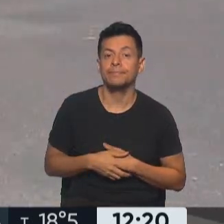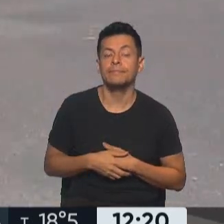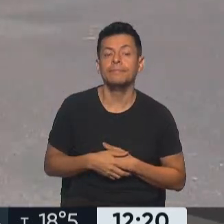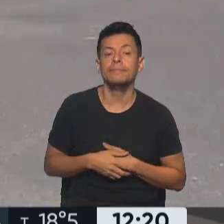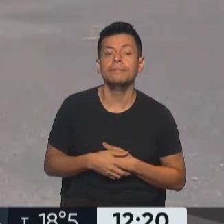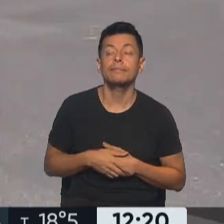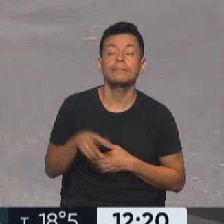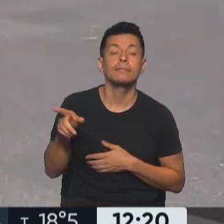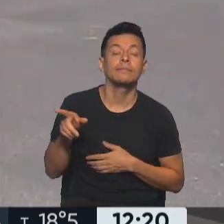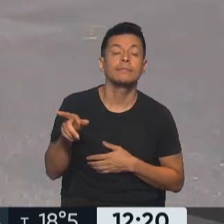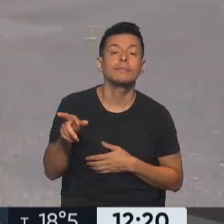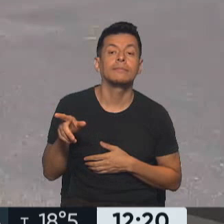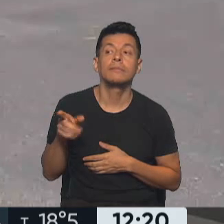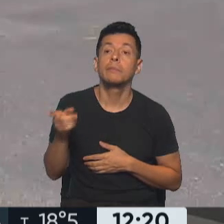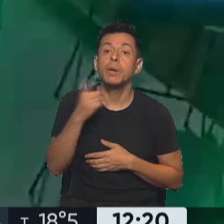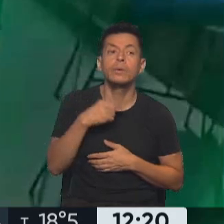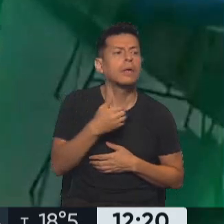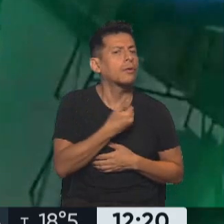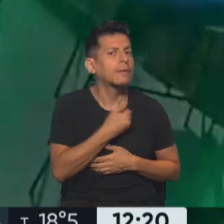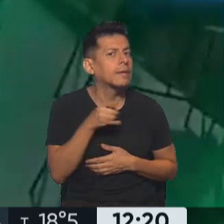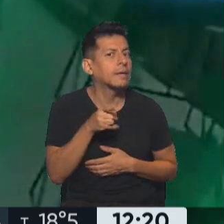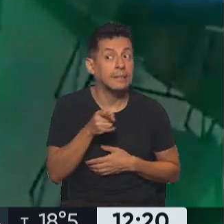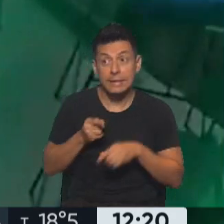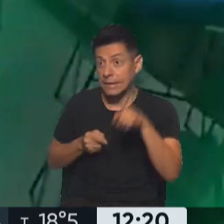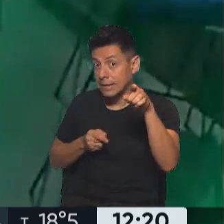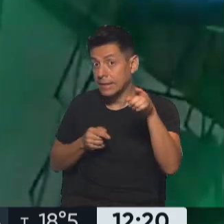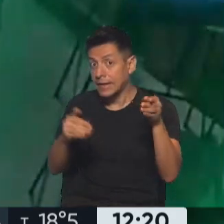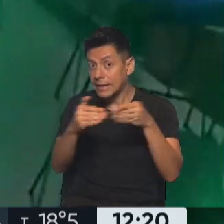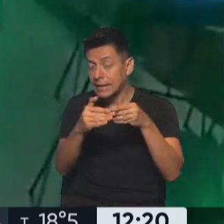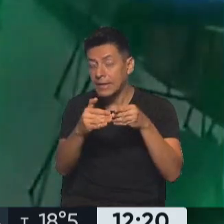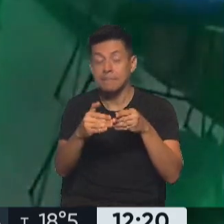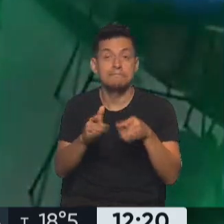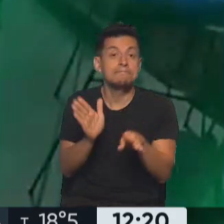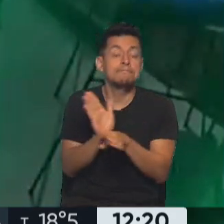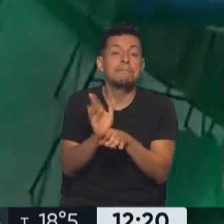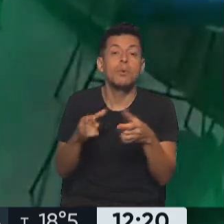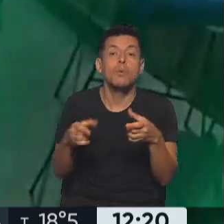Él me dice: ¿dónde está? Y yo lo señalo en la esquina. Fue medio de película verlo